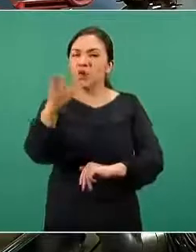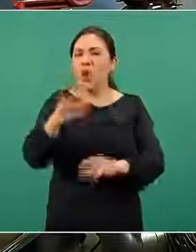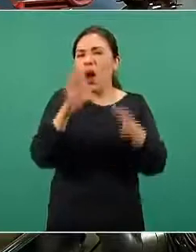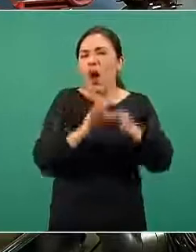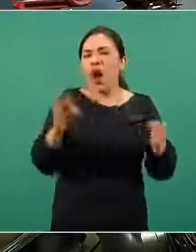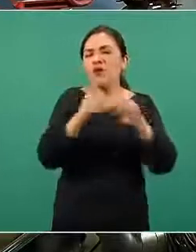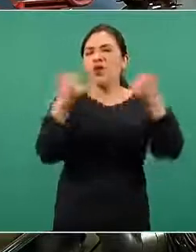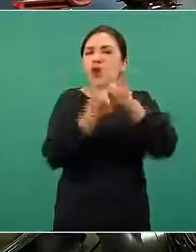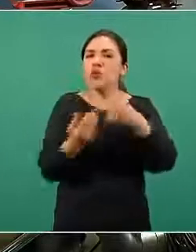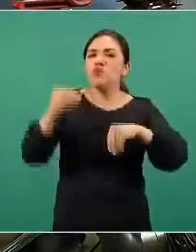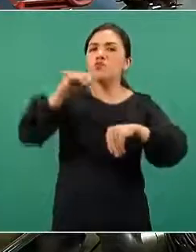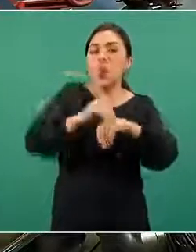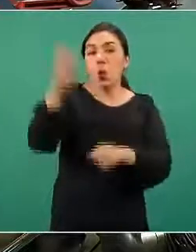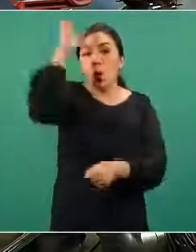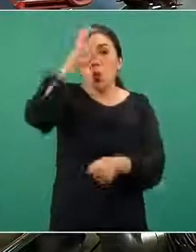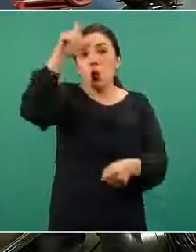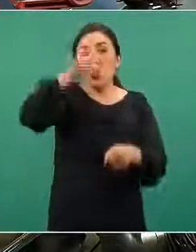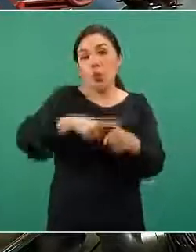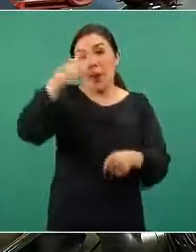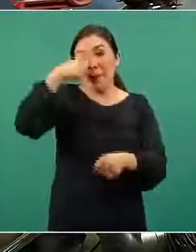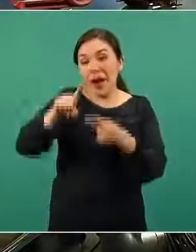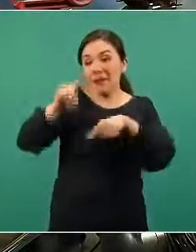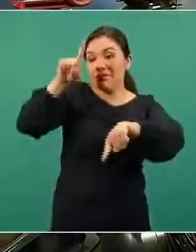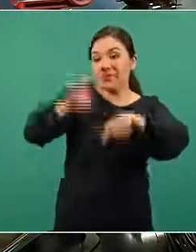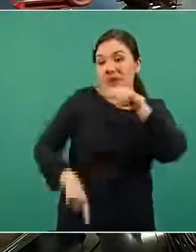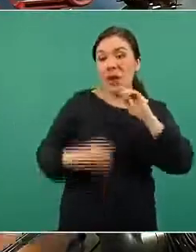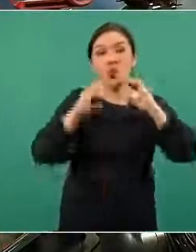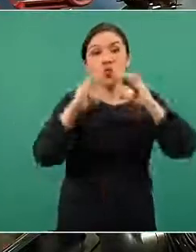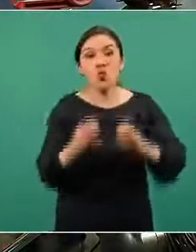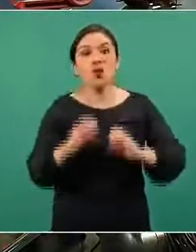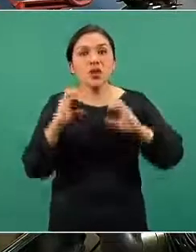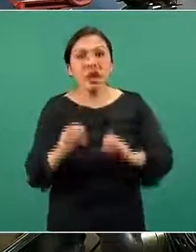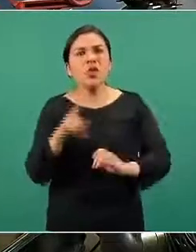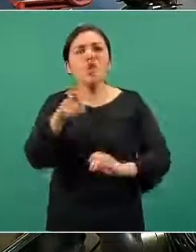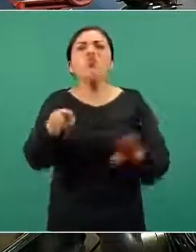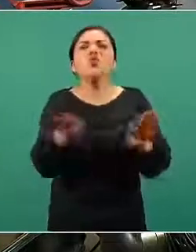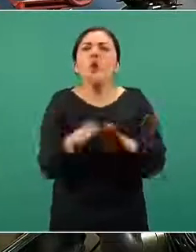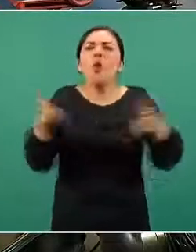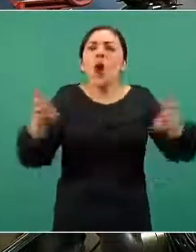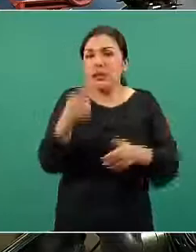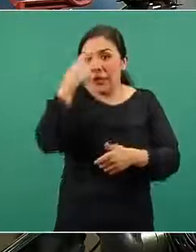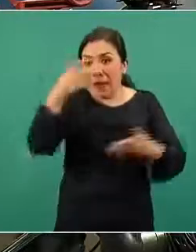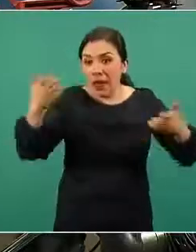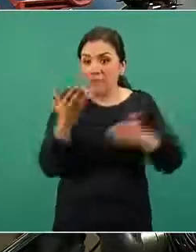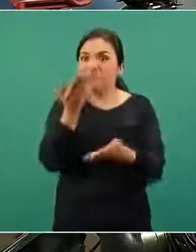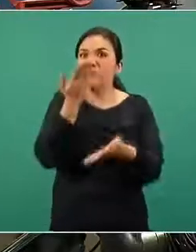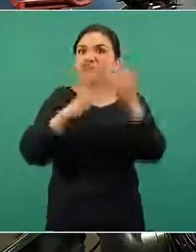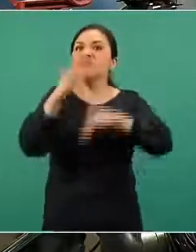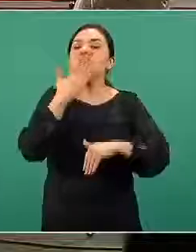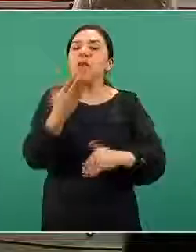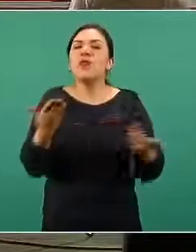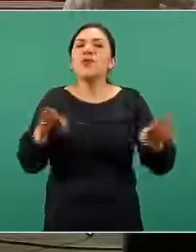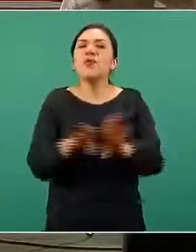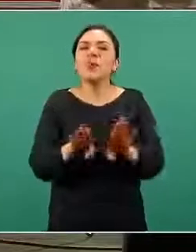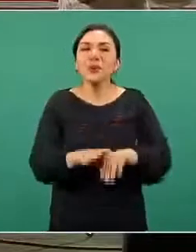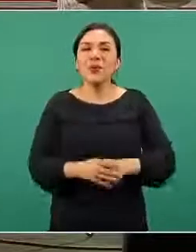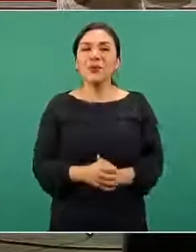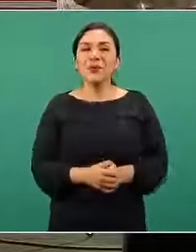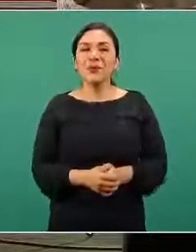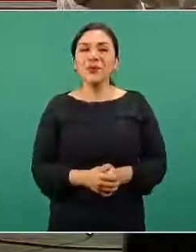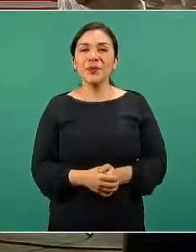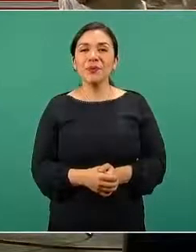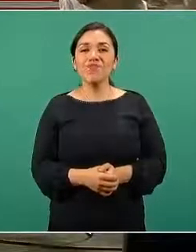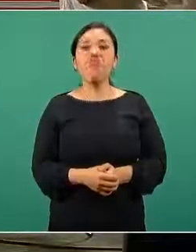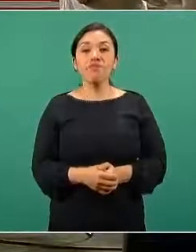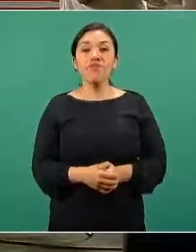al implementar una cultura de la prevención y el cuidado, ¿de qué echaron mano para lograr este éxito? Gracias. Adelante, sí,